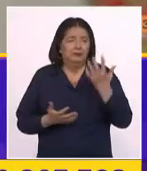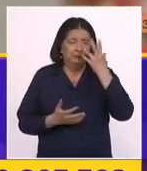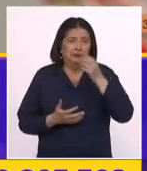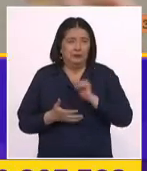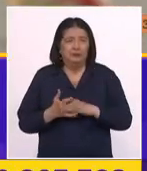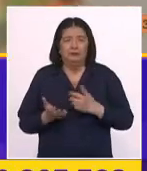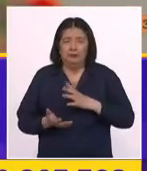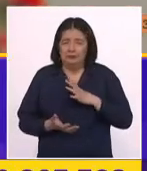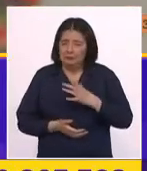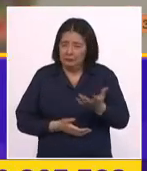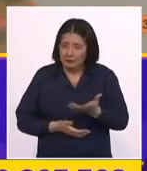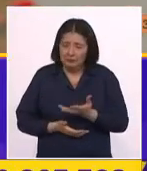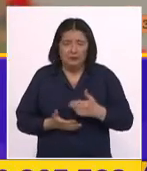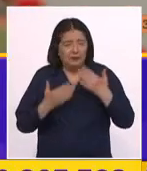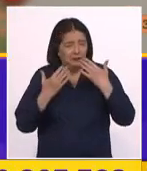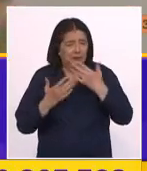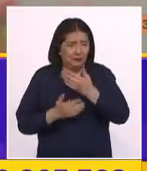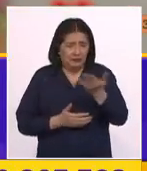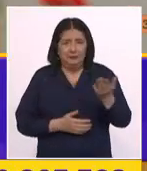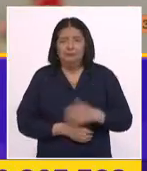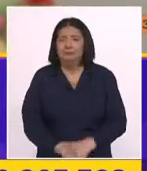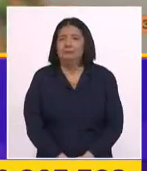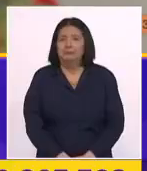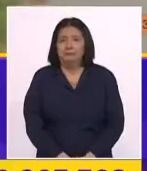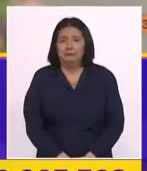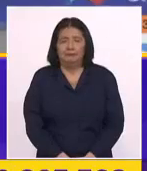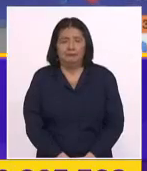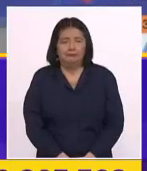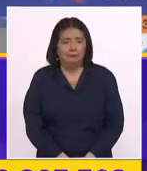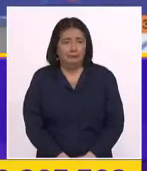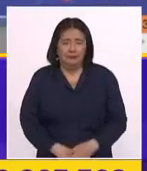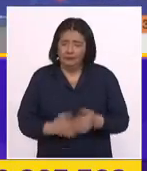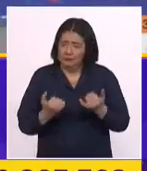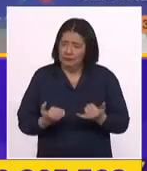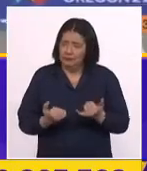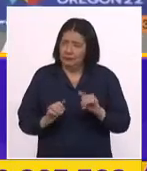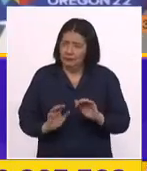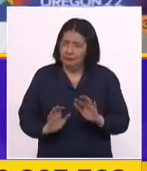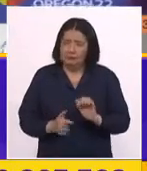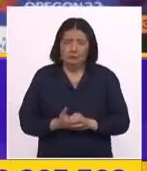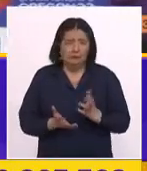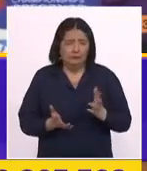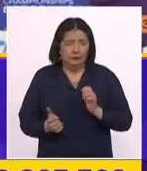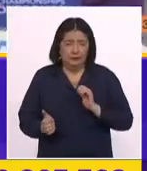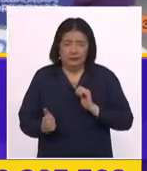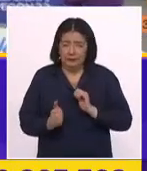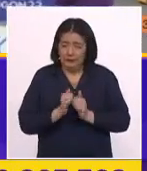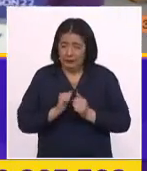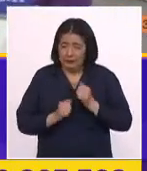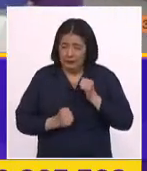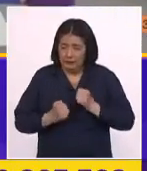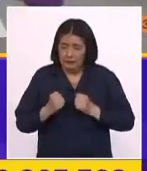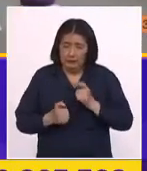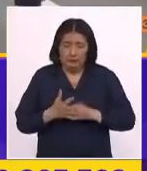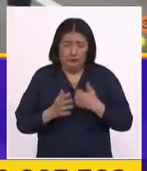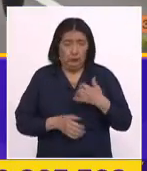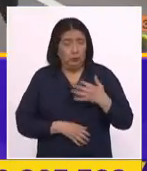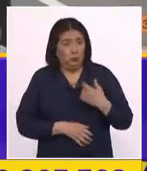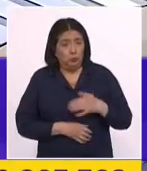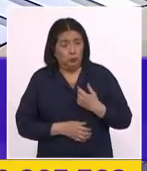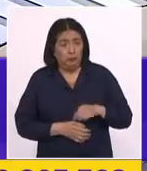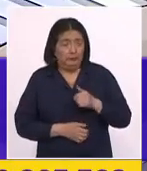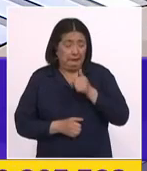mi recibimiento. Muy agradecida con ellos también. Ahora, dentro de la carrera del deportista, que implica